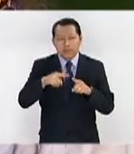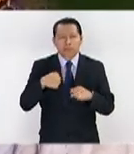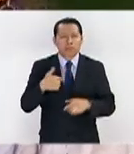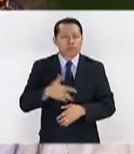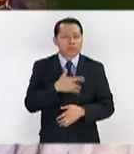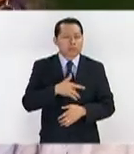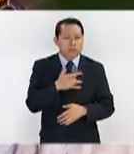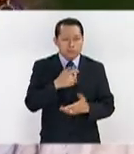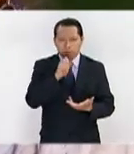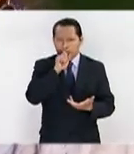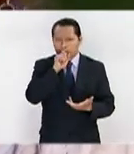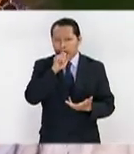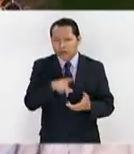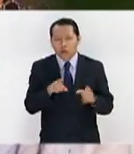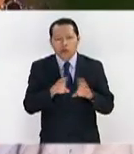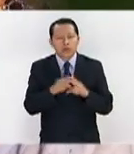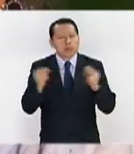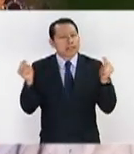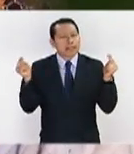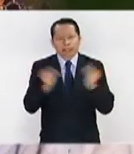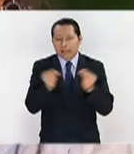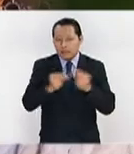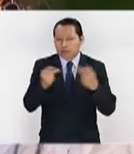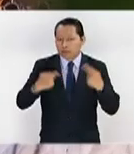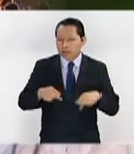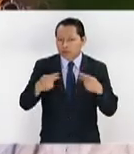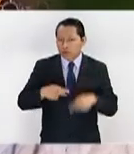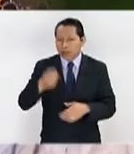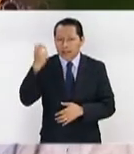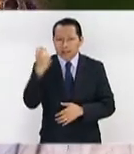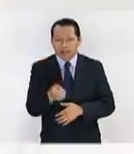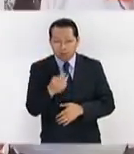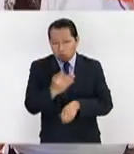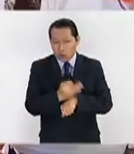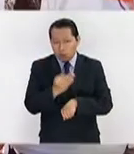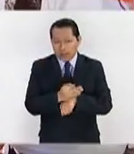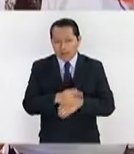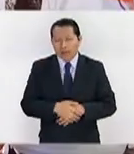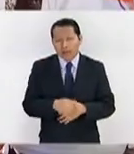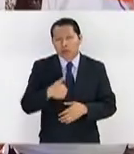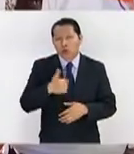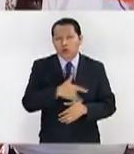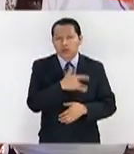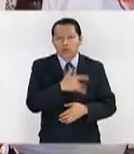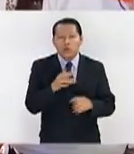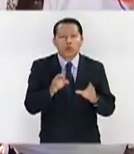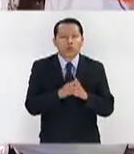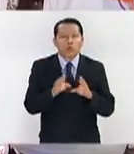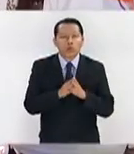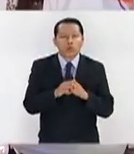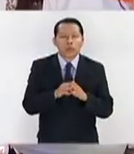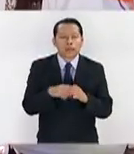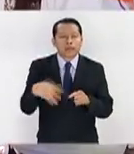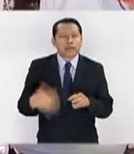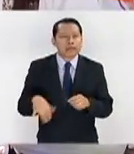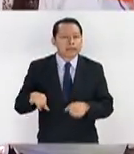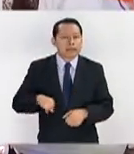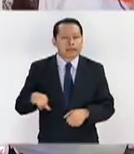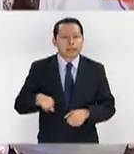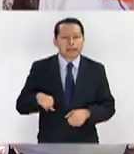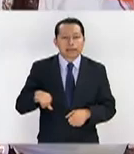parece que es lo que necesitamos los seres humanos experimentar en este momento. Me parece una parte muy